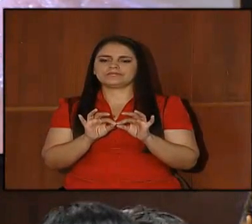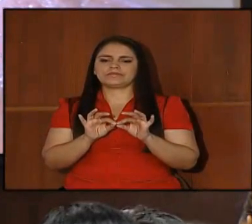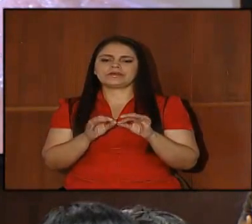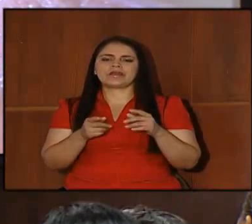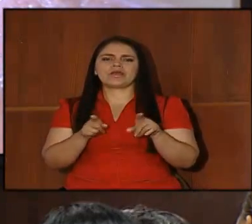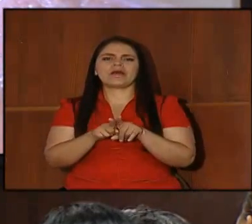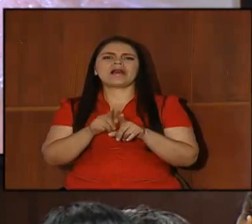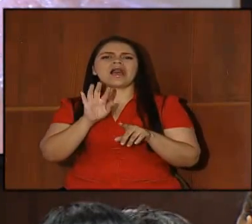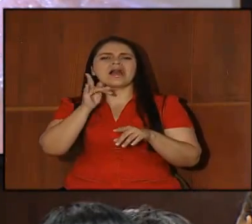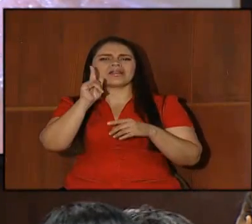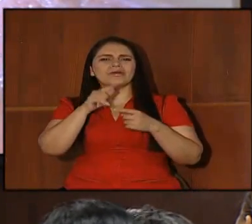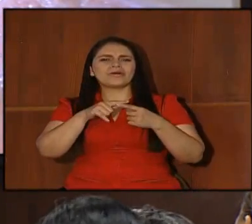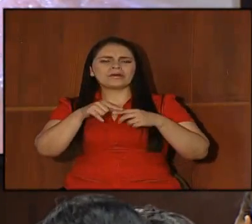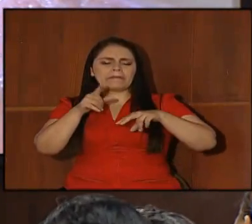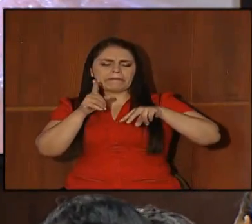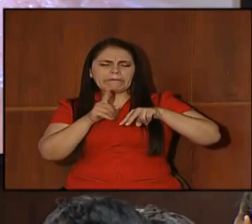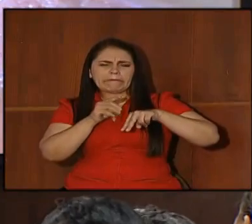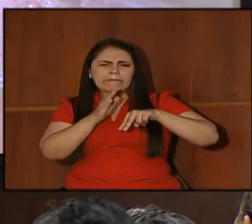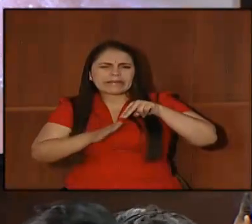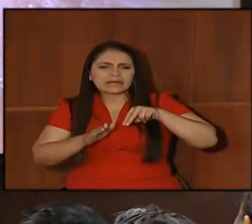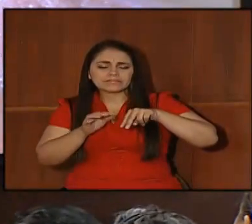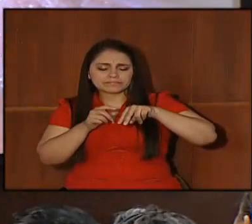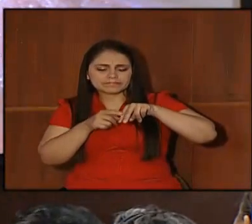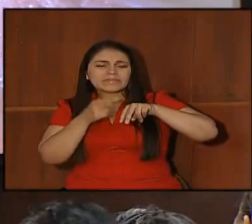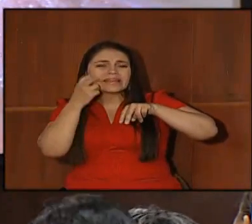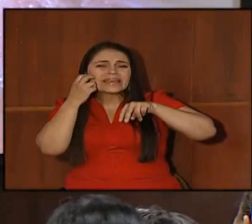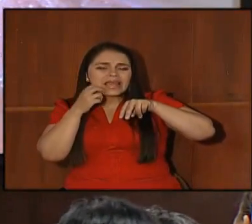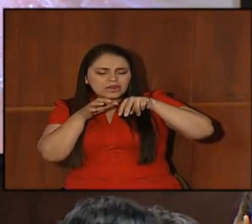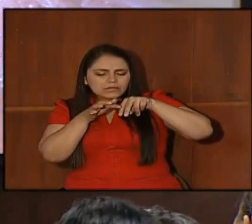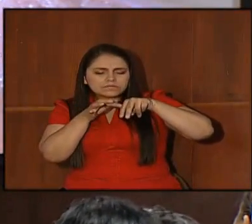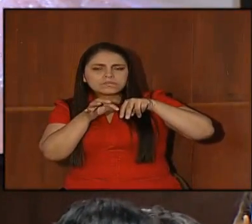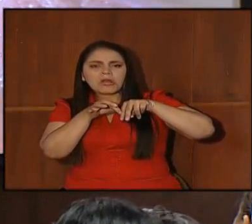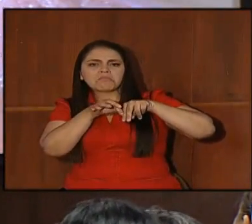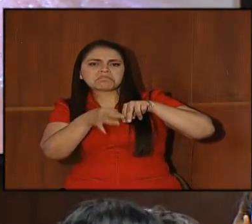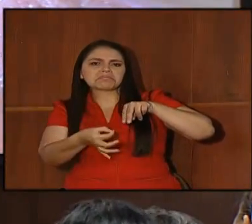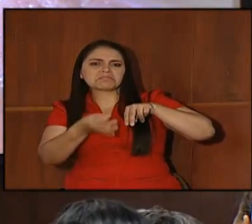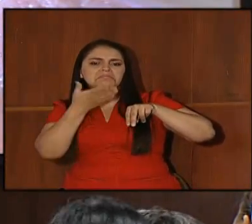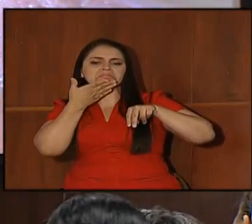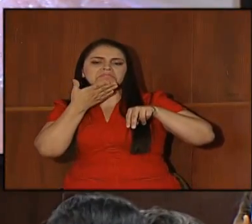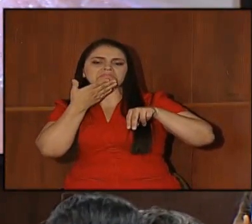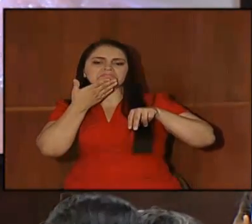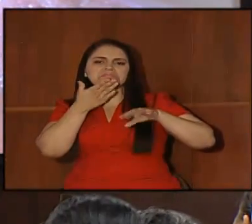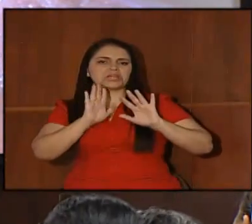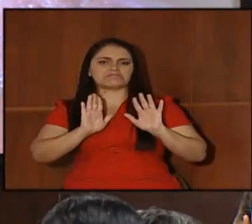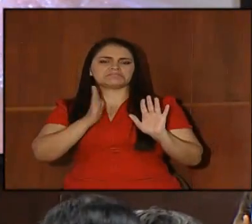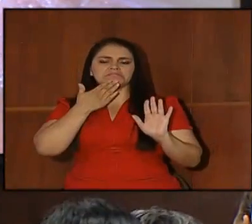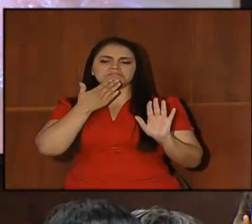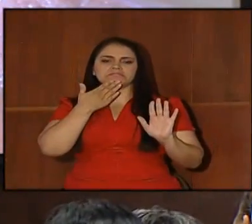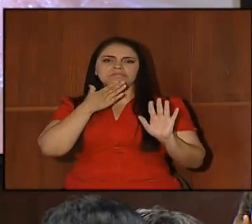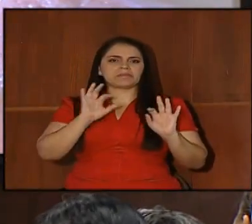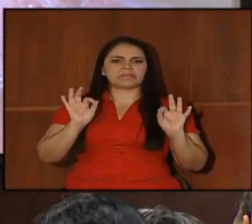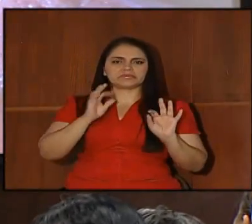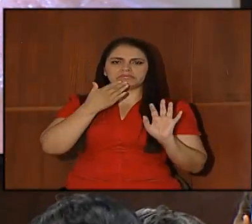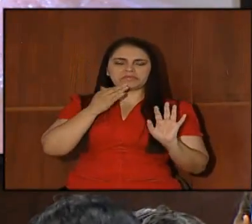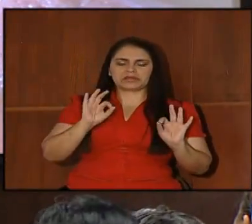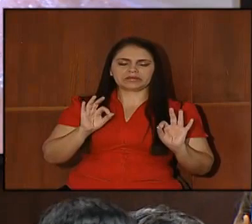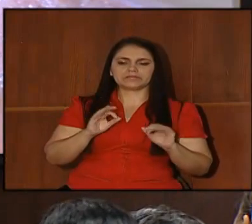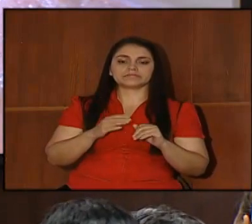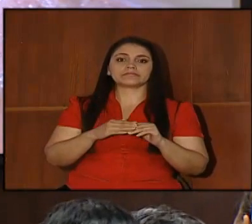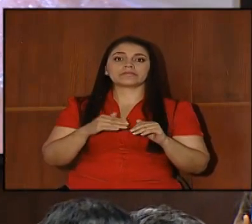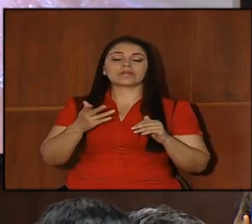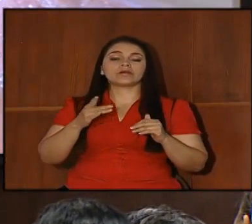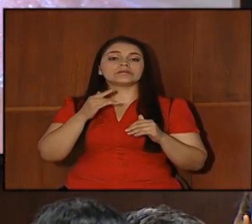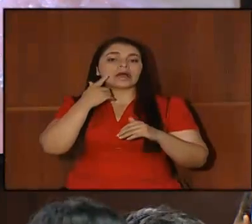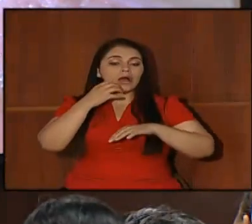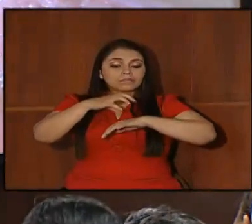uno se aporrea las rodillas, que le sale una costrica y se la quita uno y le sale sangre y bueno, no pasó nada. Cuando son